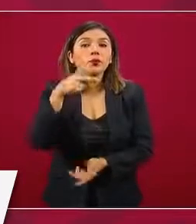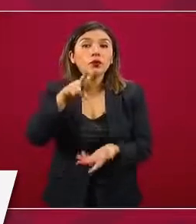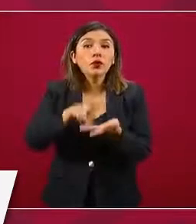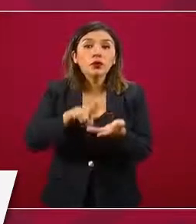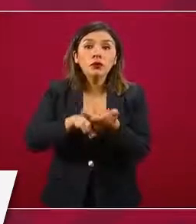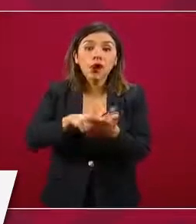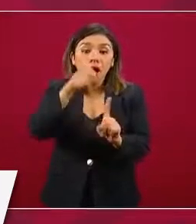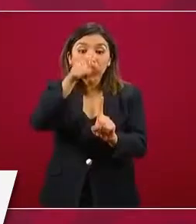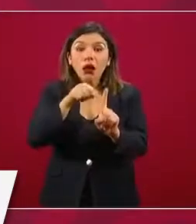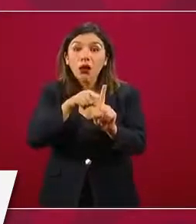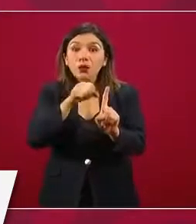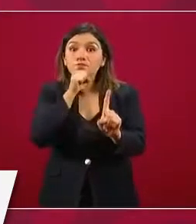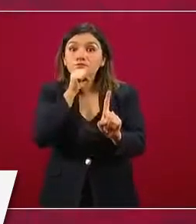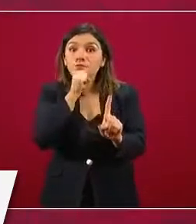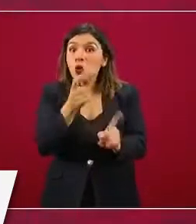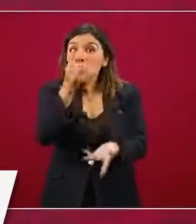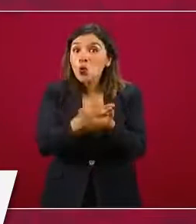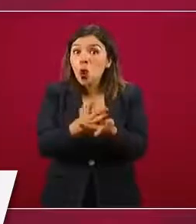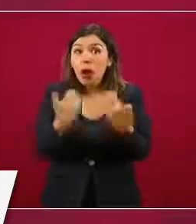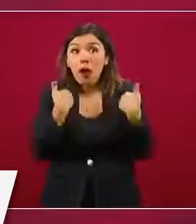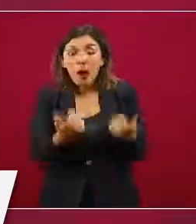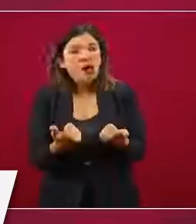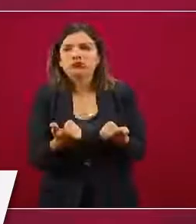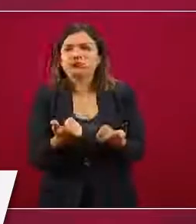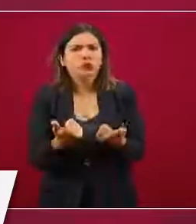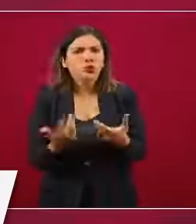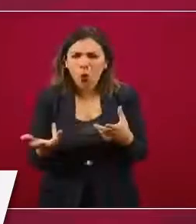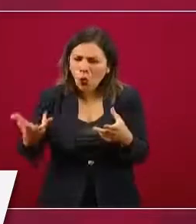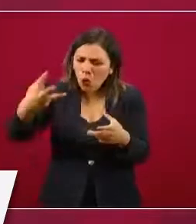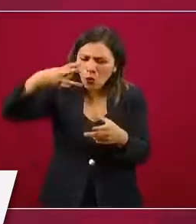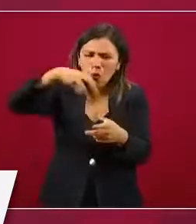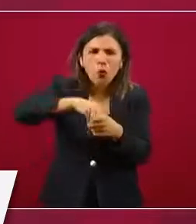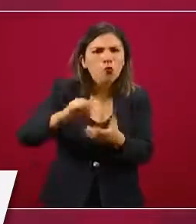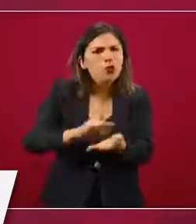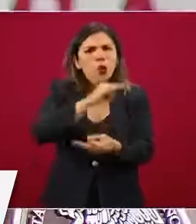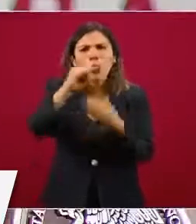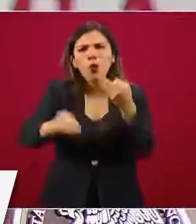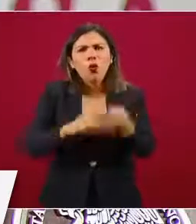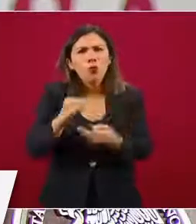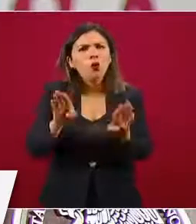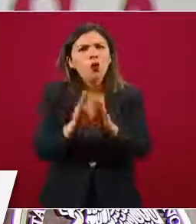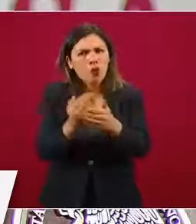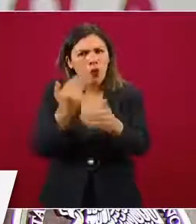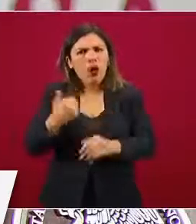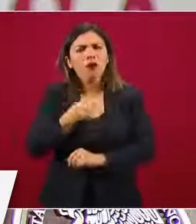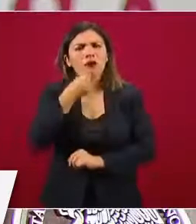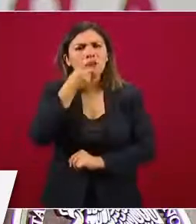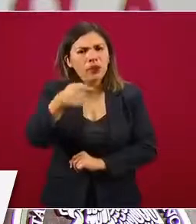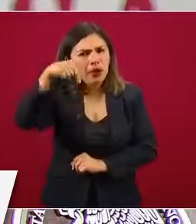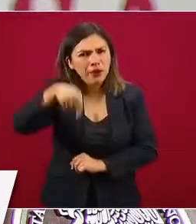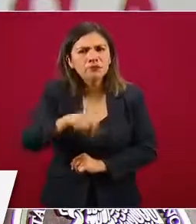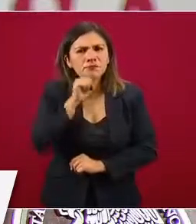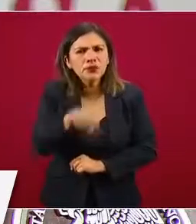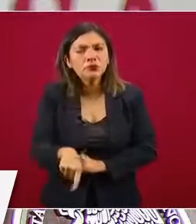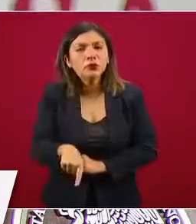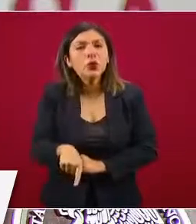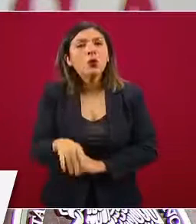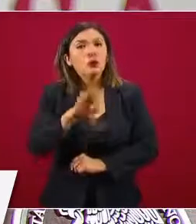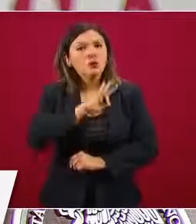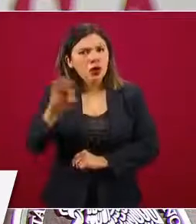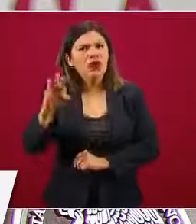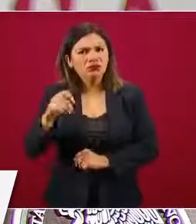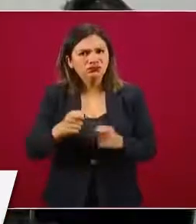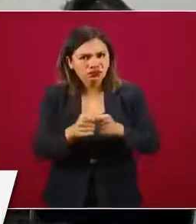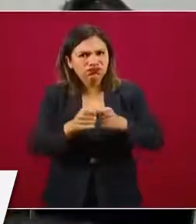valoración o parámetro, sino incluir todo lo que hemos dicho aquí. Podemos